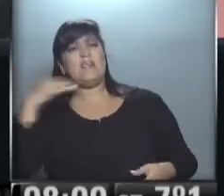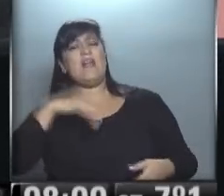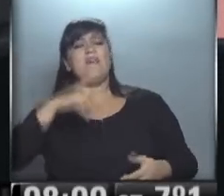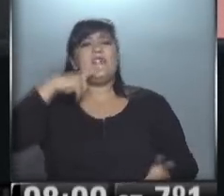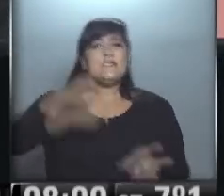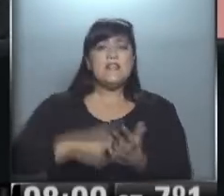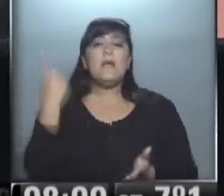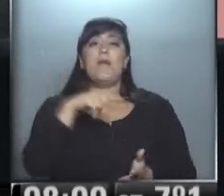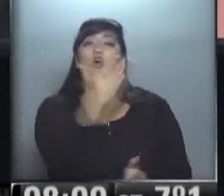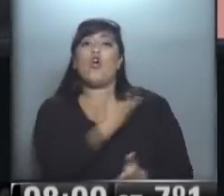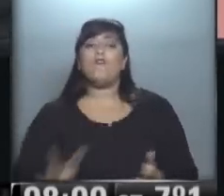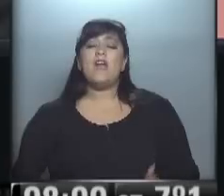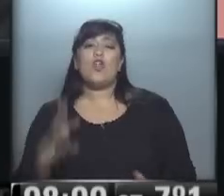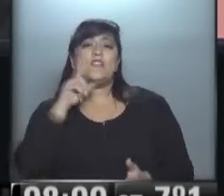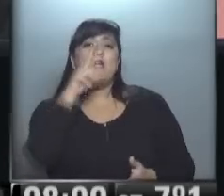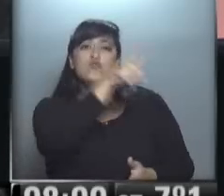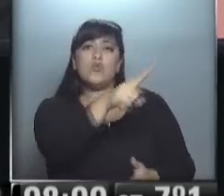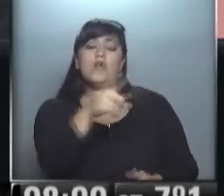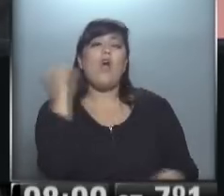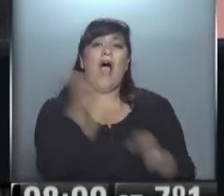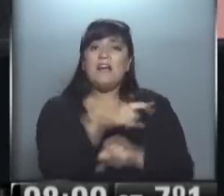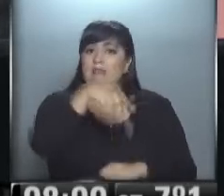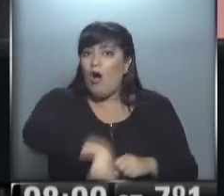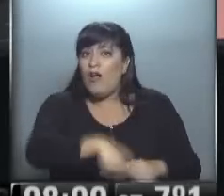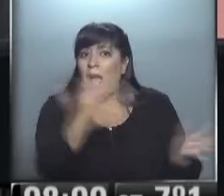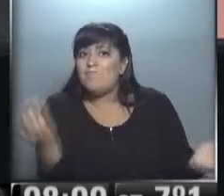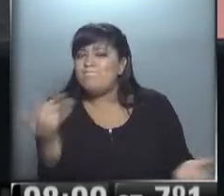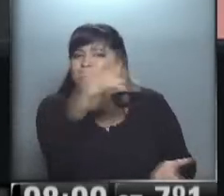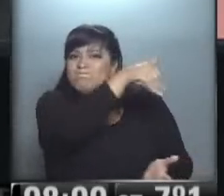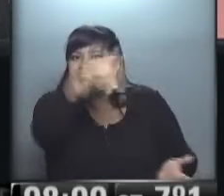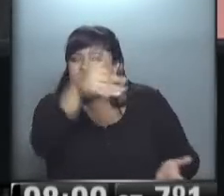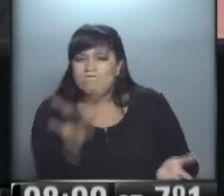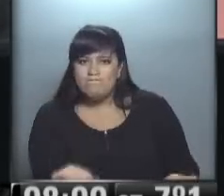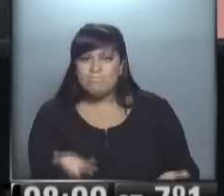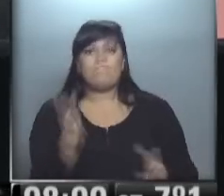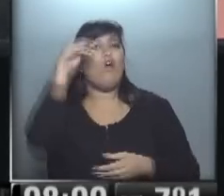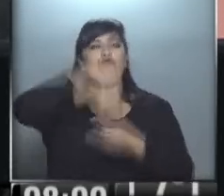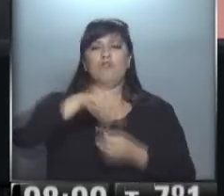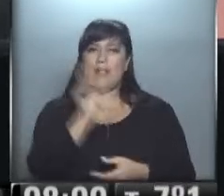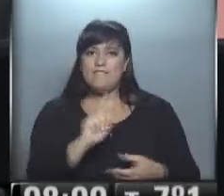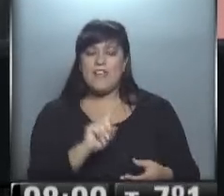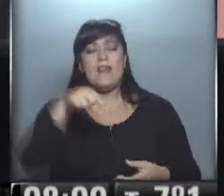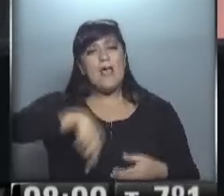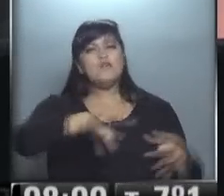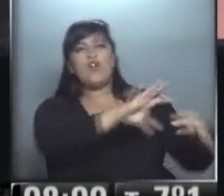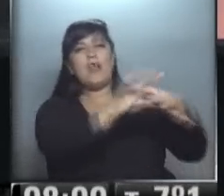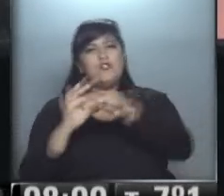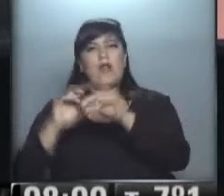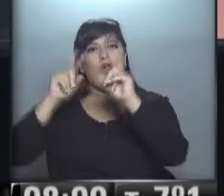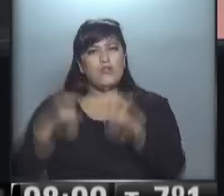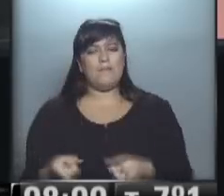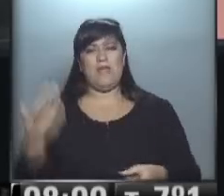gobierno de Estados Unidos no está queriendo intervenir en el tema esto también tiene que ver con el la la cuestión que